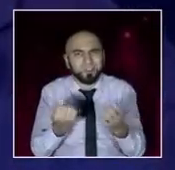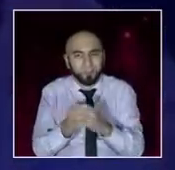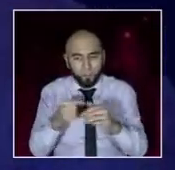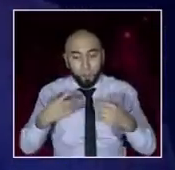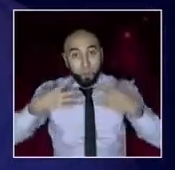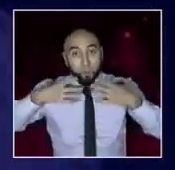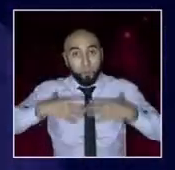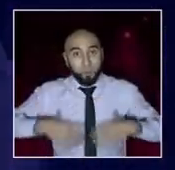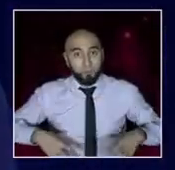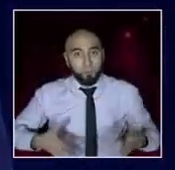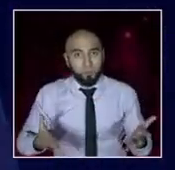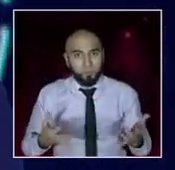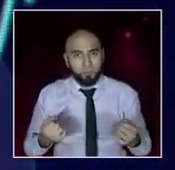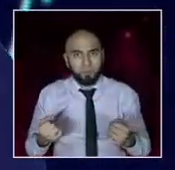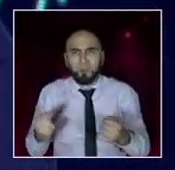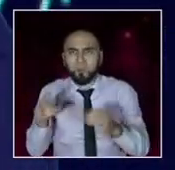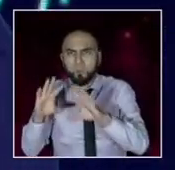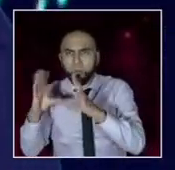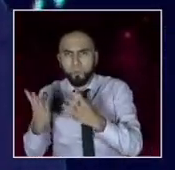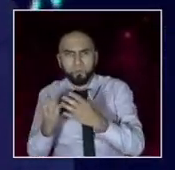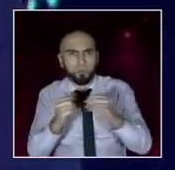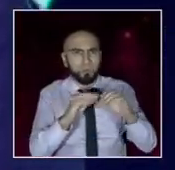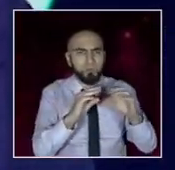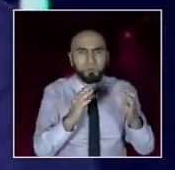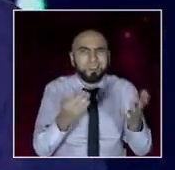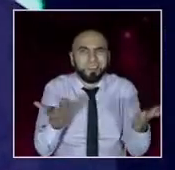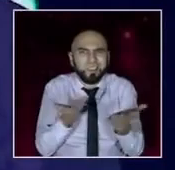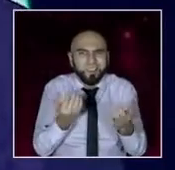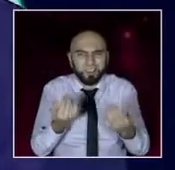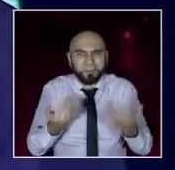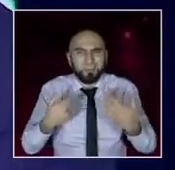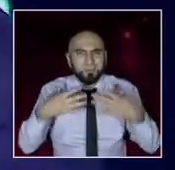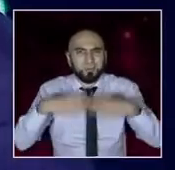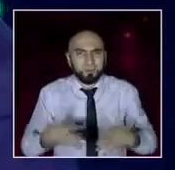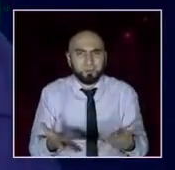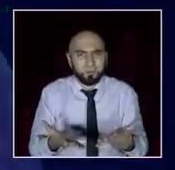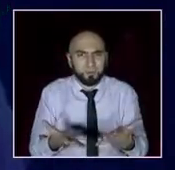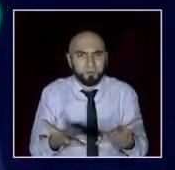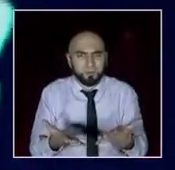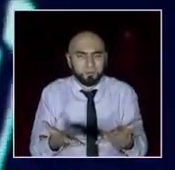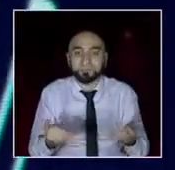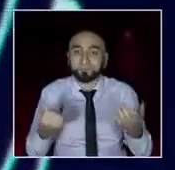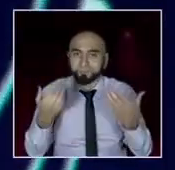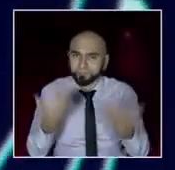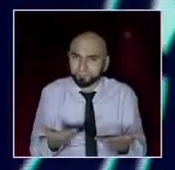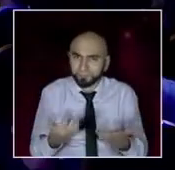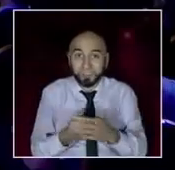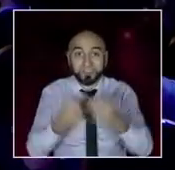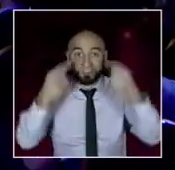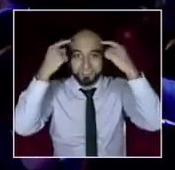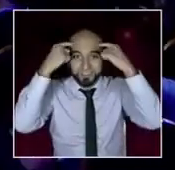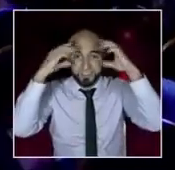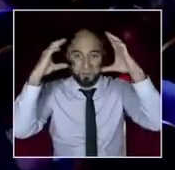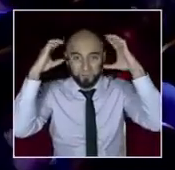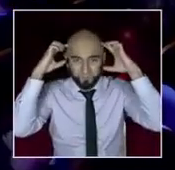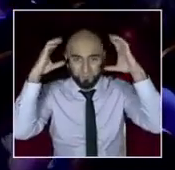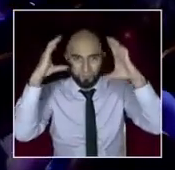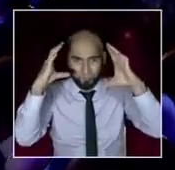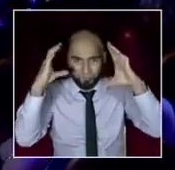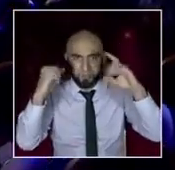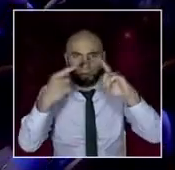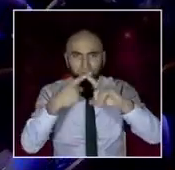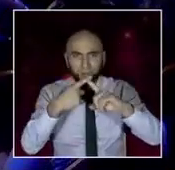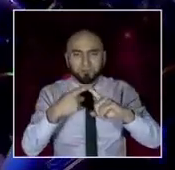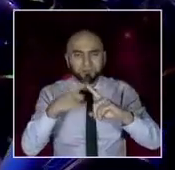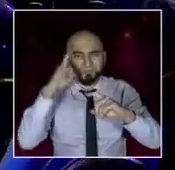en el mundo es parte del cuerpo y qué no lo es? Bueno, nuevamente aplican los mismos principios. El cerebro hace su mejor presunción